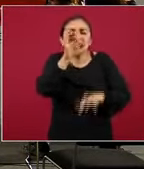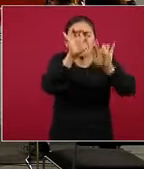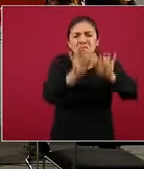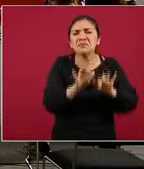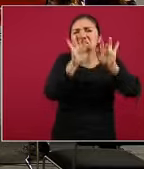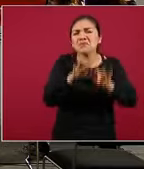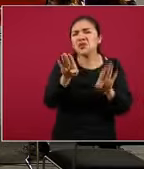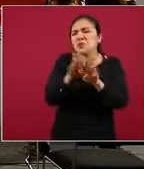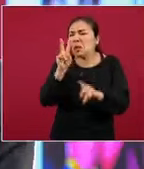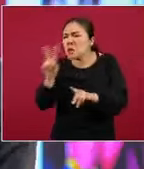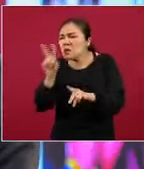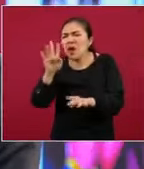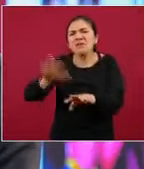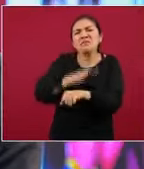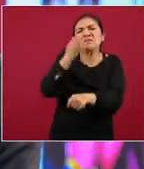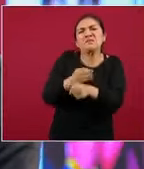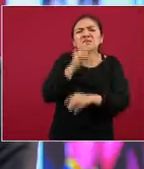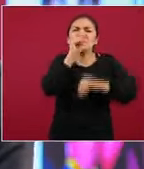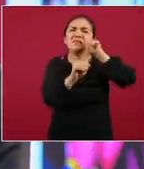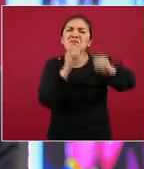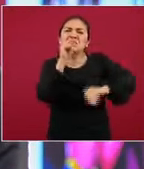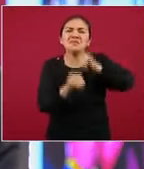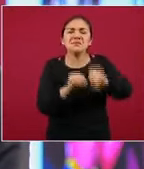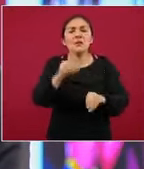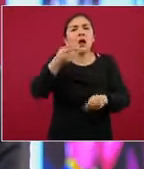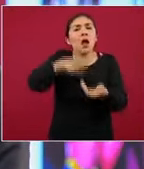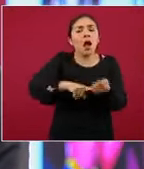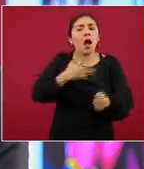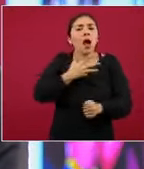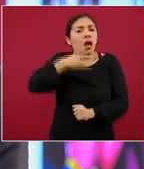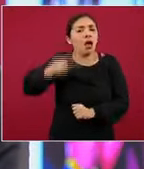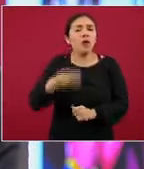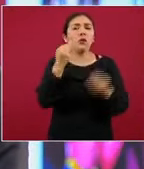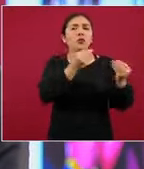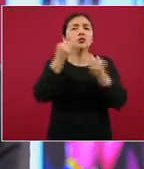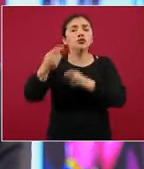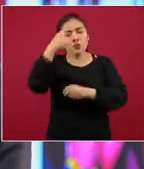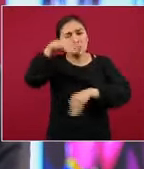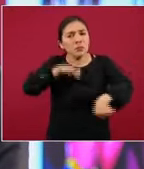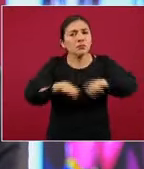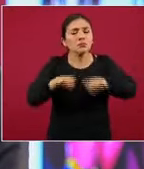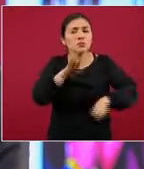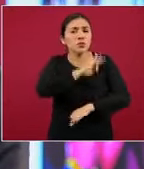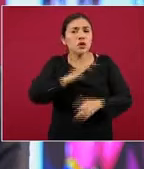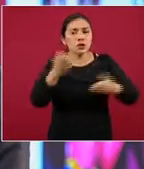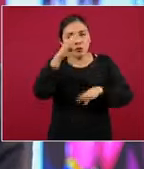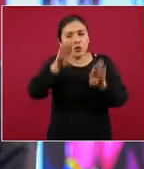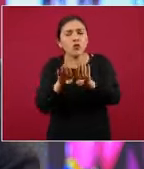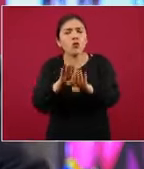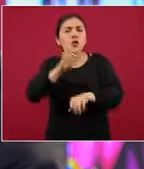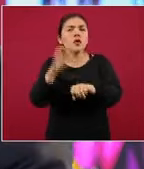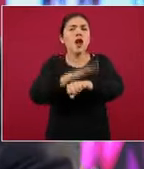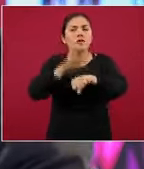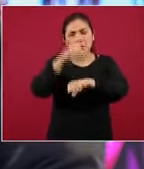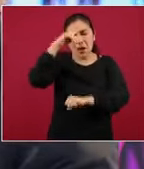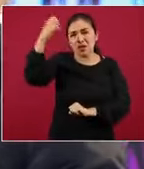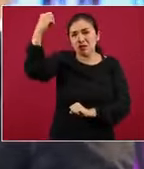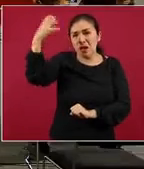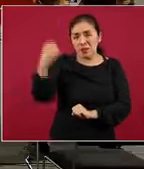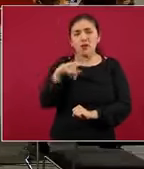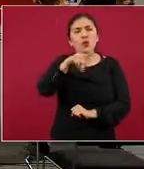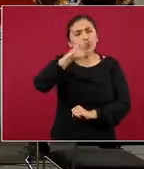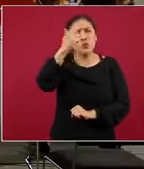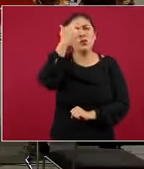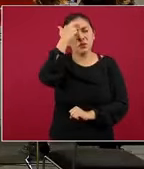de la situación, de los múltiples mecanismos que tenemos de trabajo para hacer la calificación del semáforo.